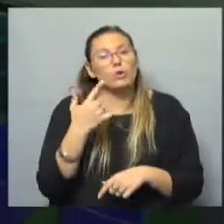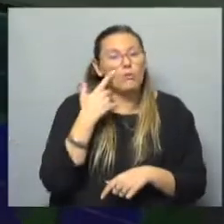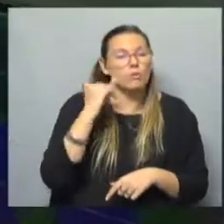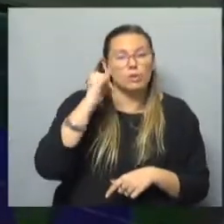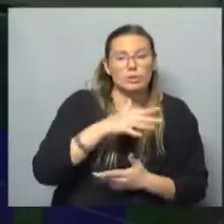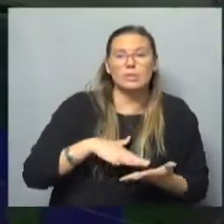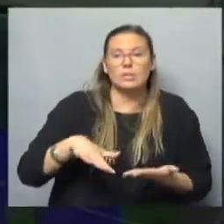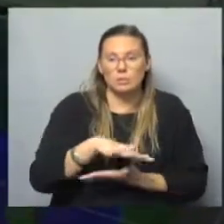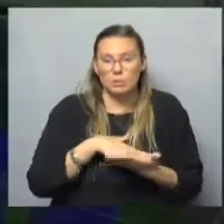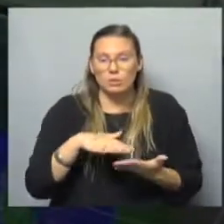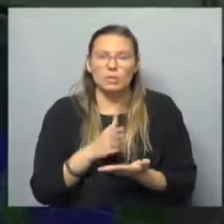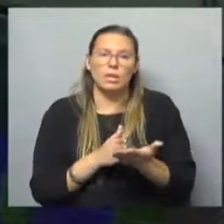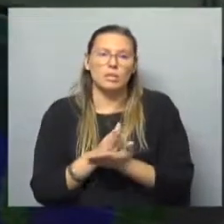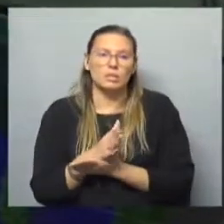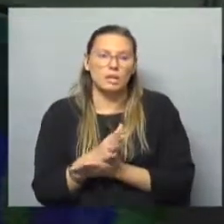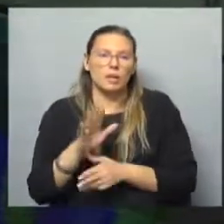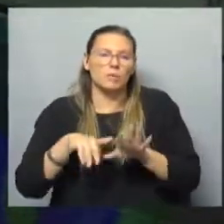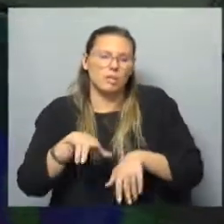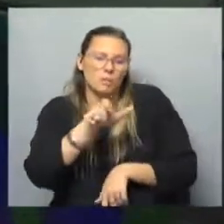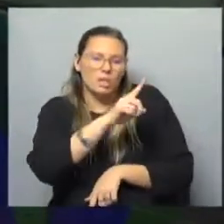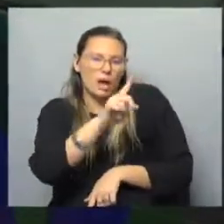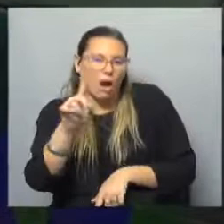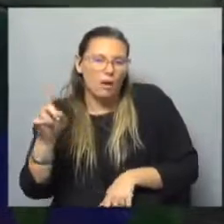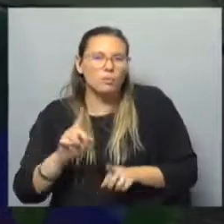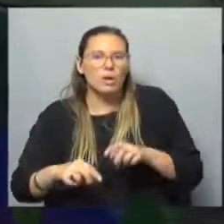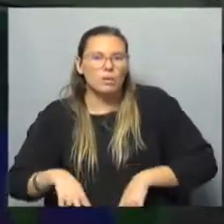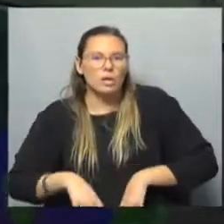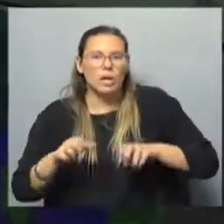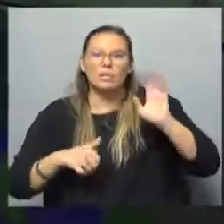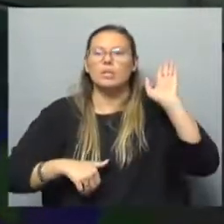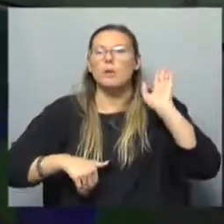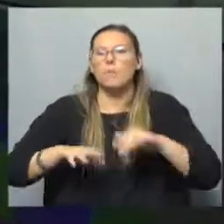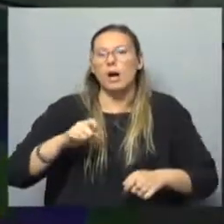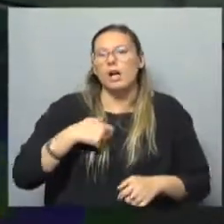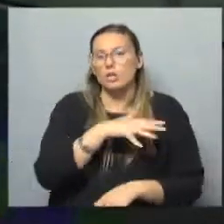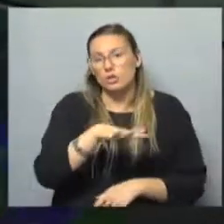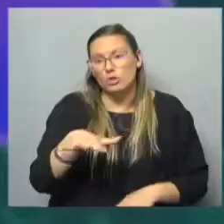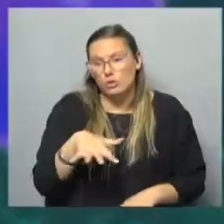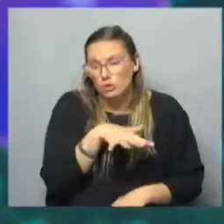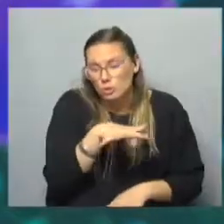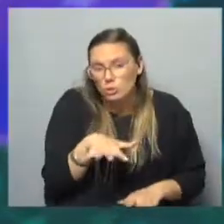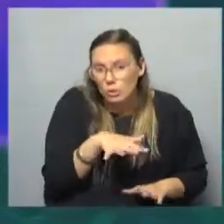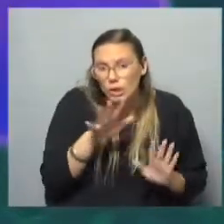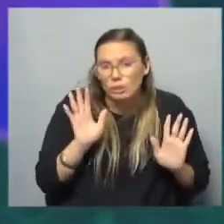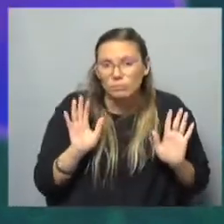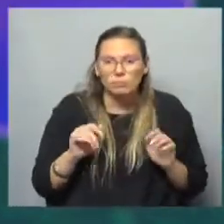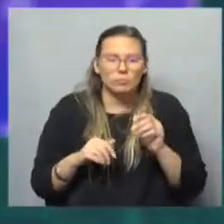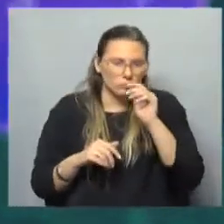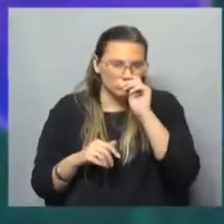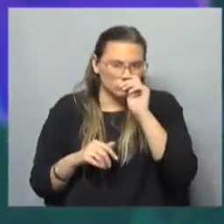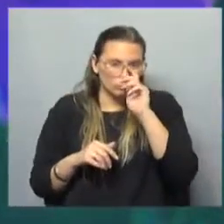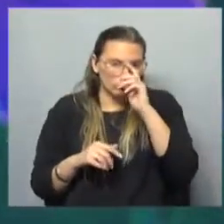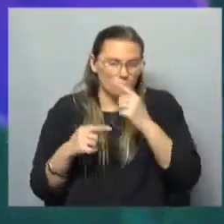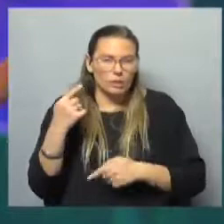Sí, sí, pasa siempre muchas veces por un caso personal, después algunos análisis un poco más sociológicos, ahí hubo de